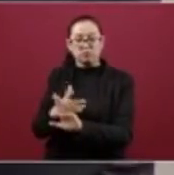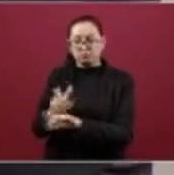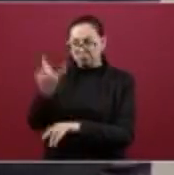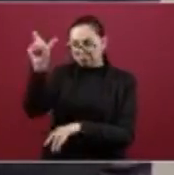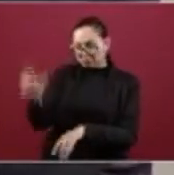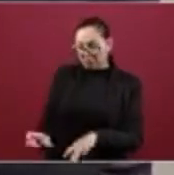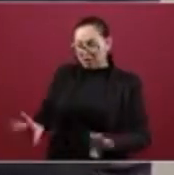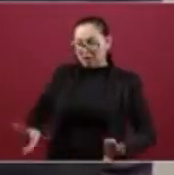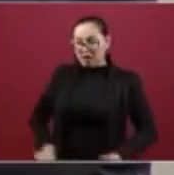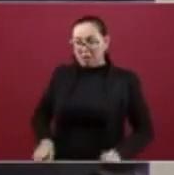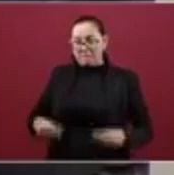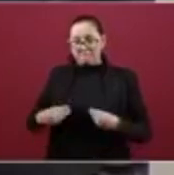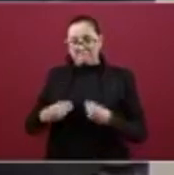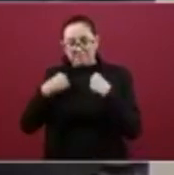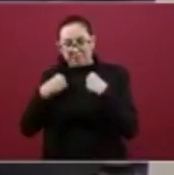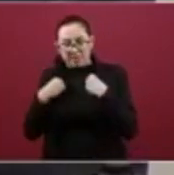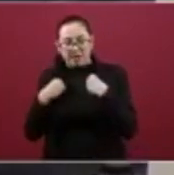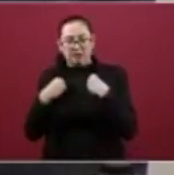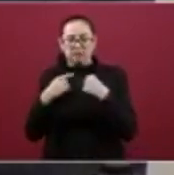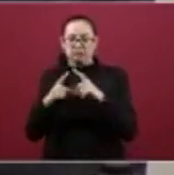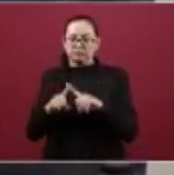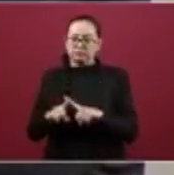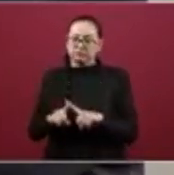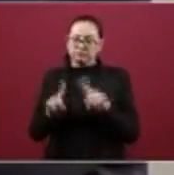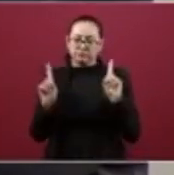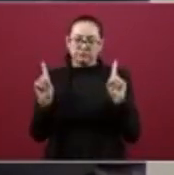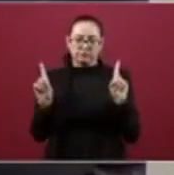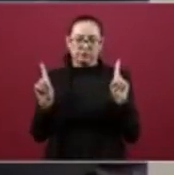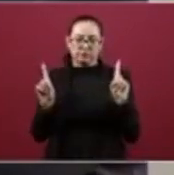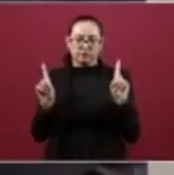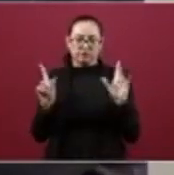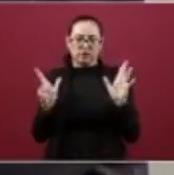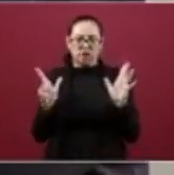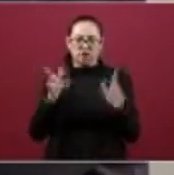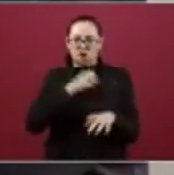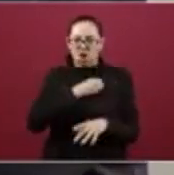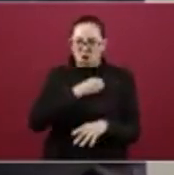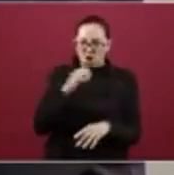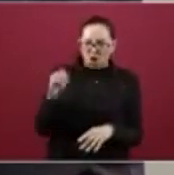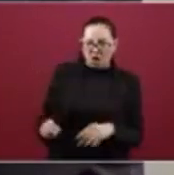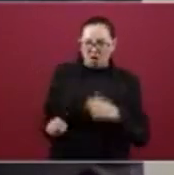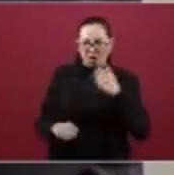ser, ¿sí? Y nada de odios.